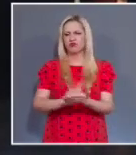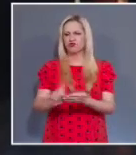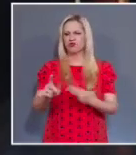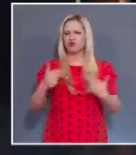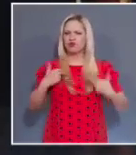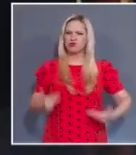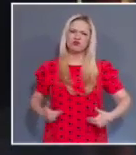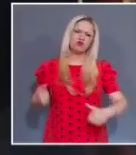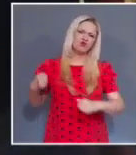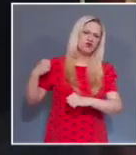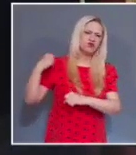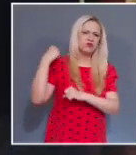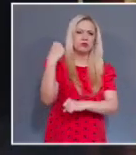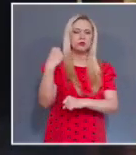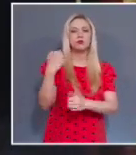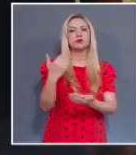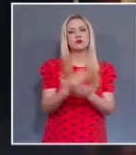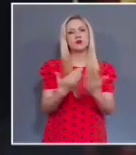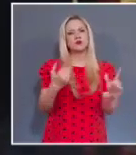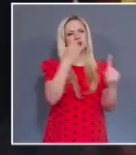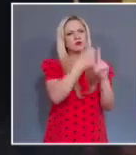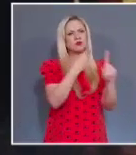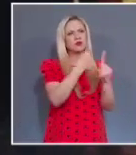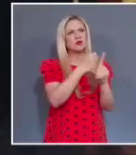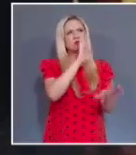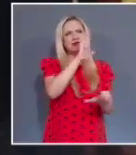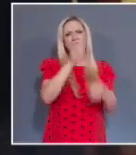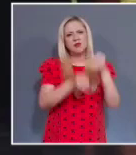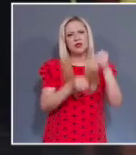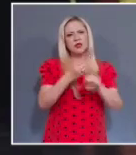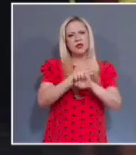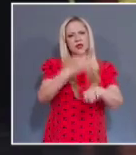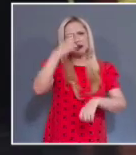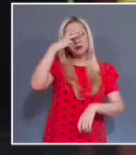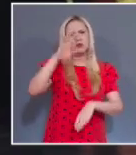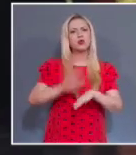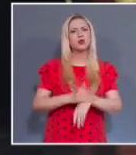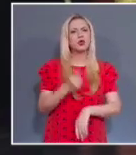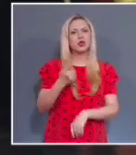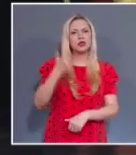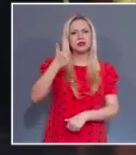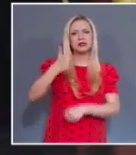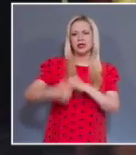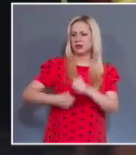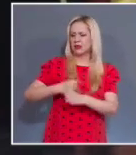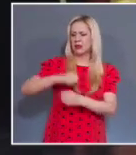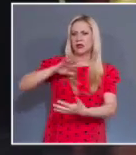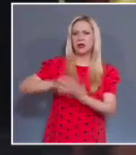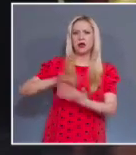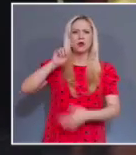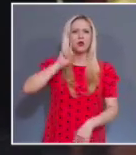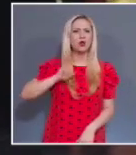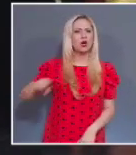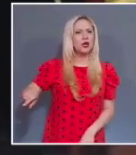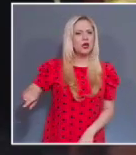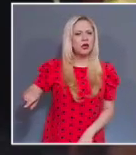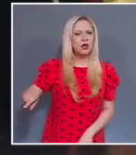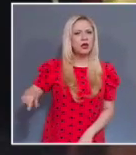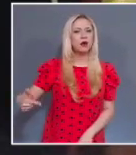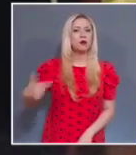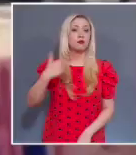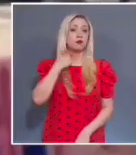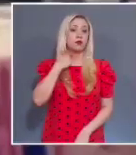del Estado de México que condenó a 6 años de prisión a una mujer por el homicidio de su agresor sexual.